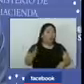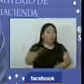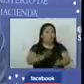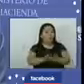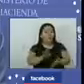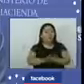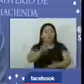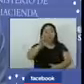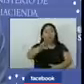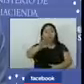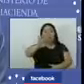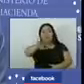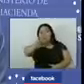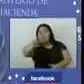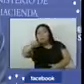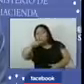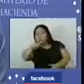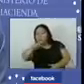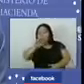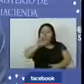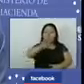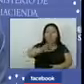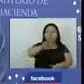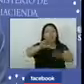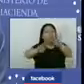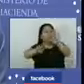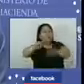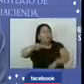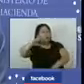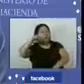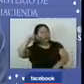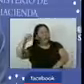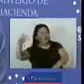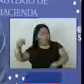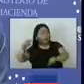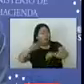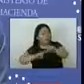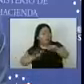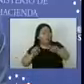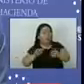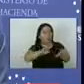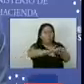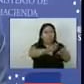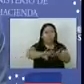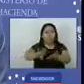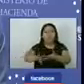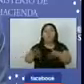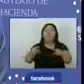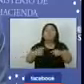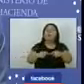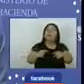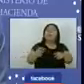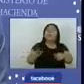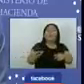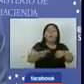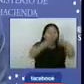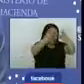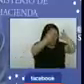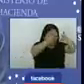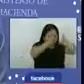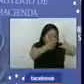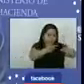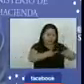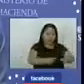35 millones, 35, 37 millones al año, pero estas se empiezan a masificar a